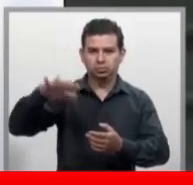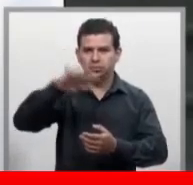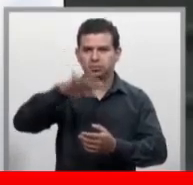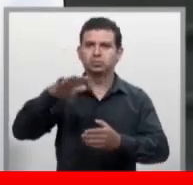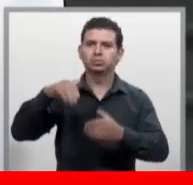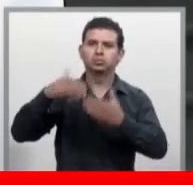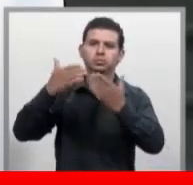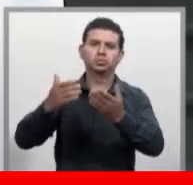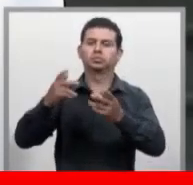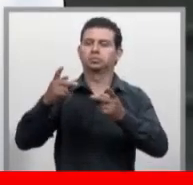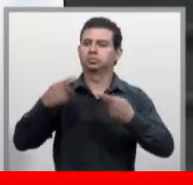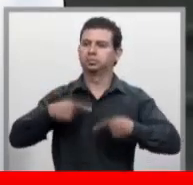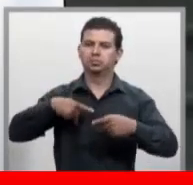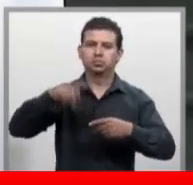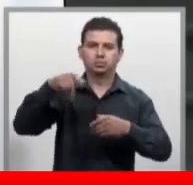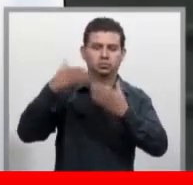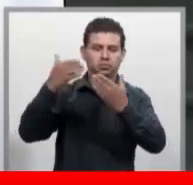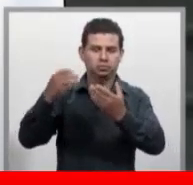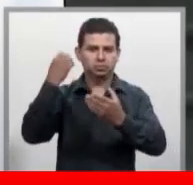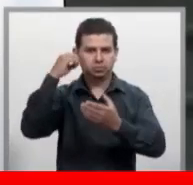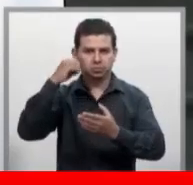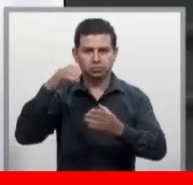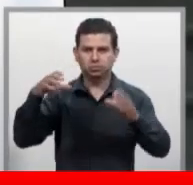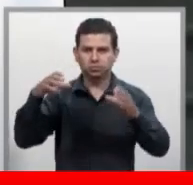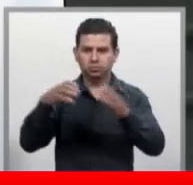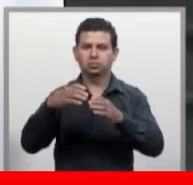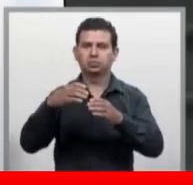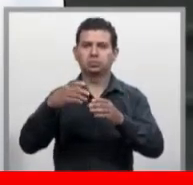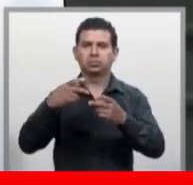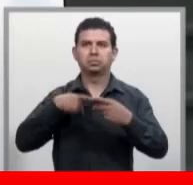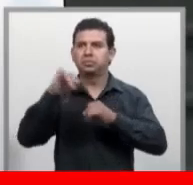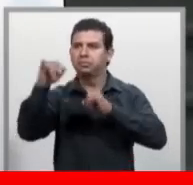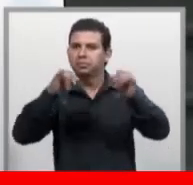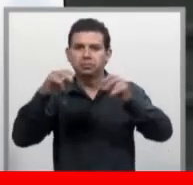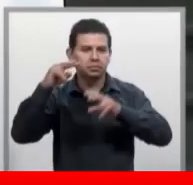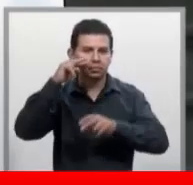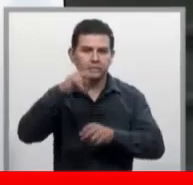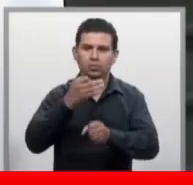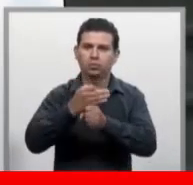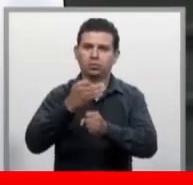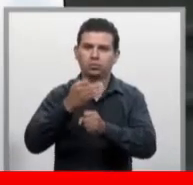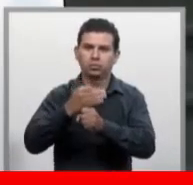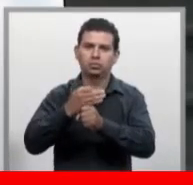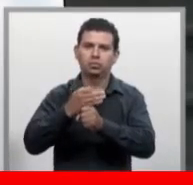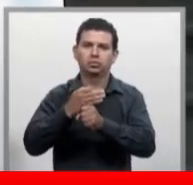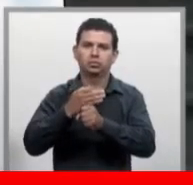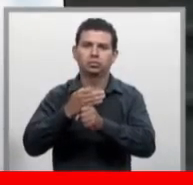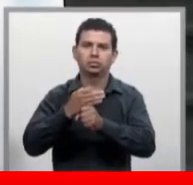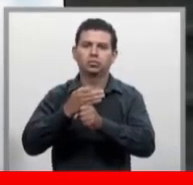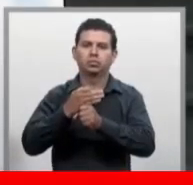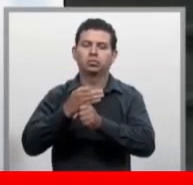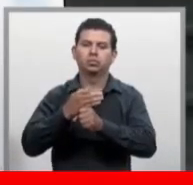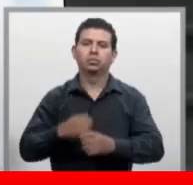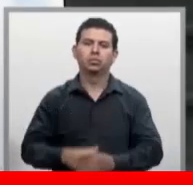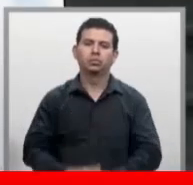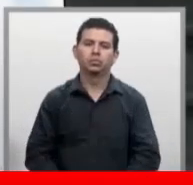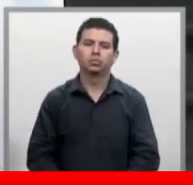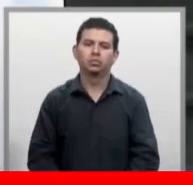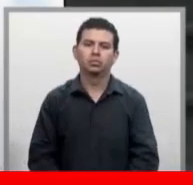a todas las familias oaxaqueñas que el día de hoy, a través de la red estatal,